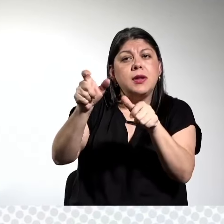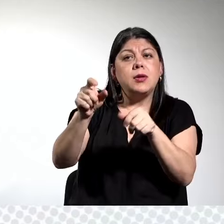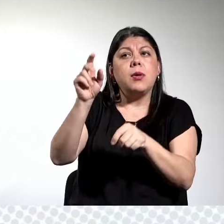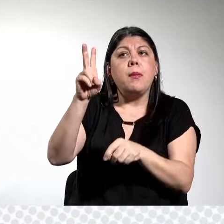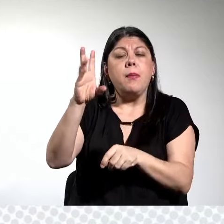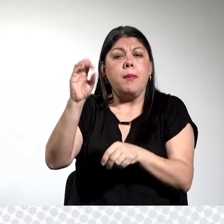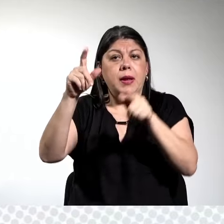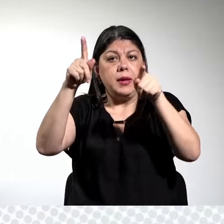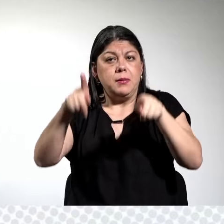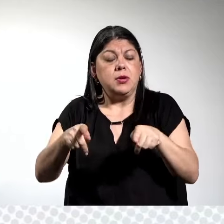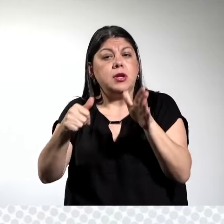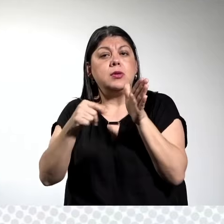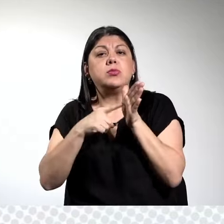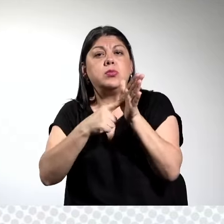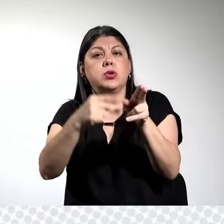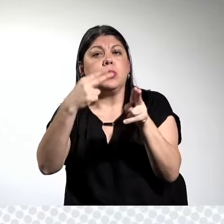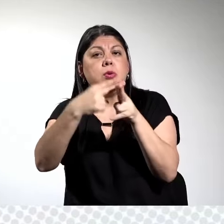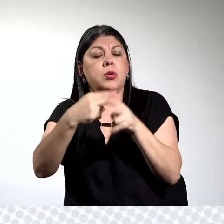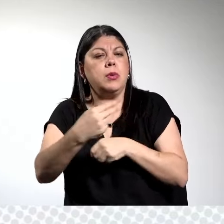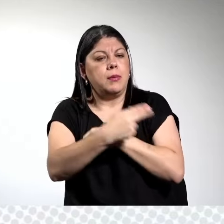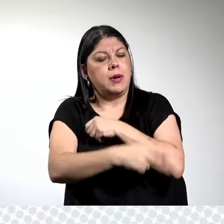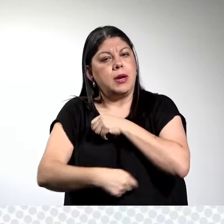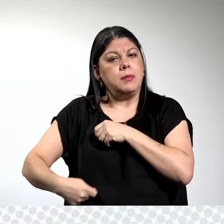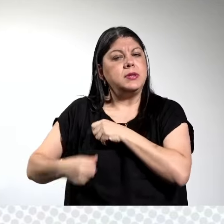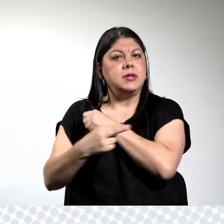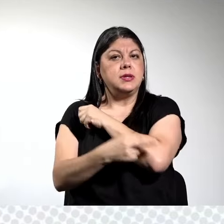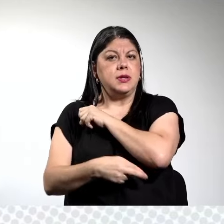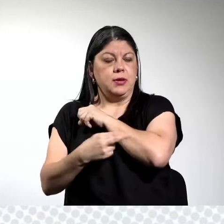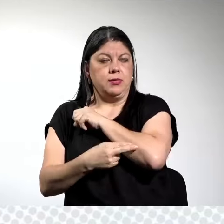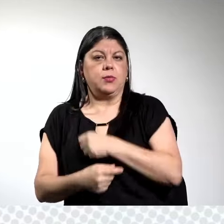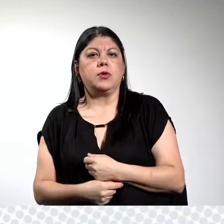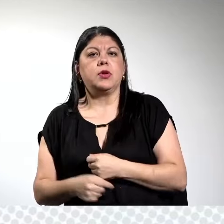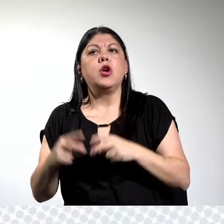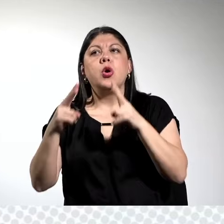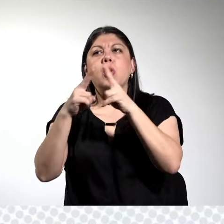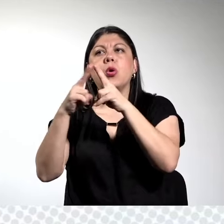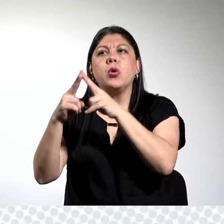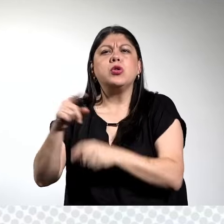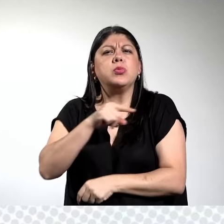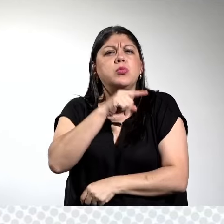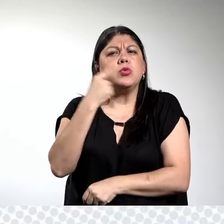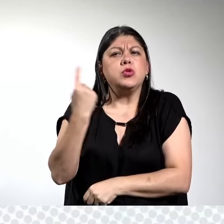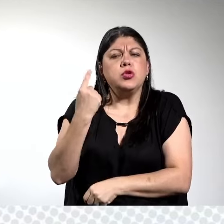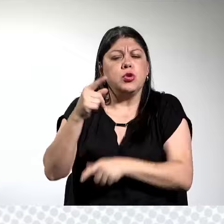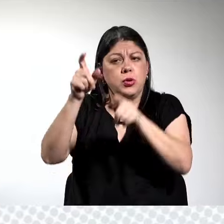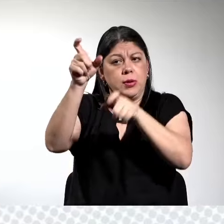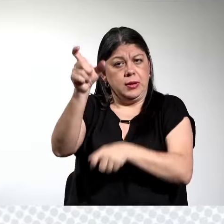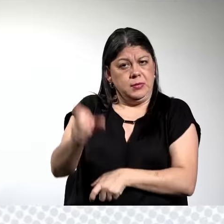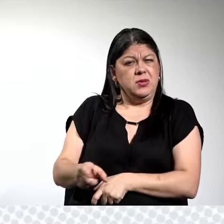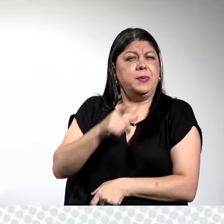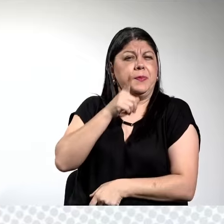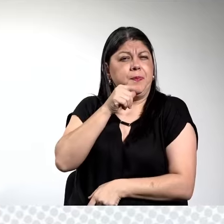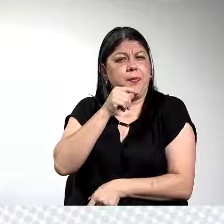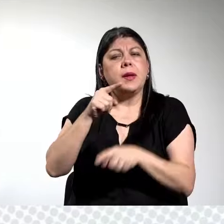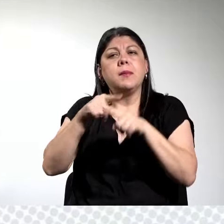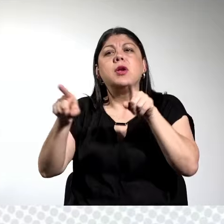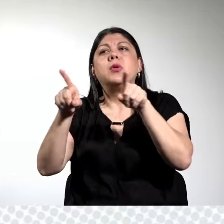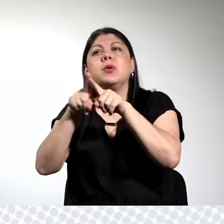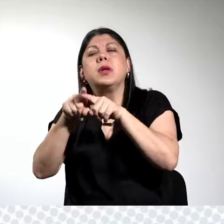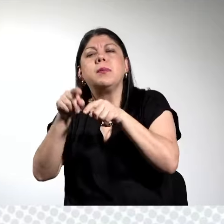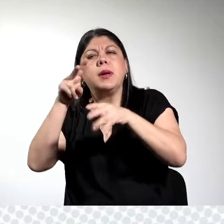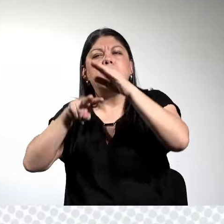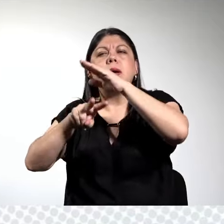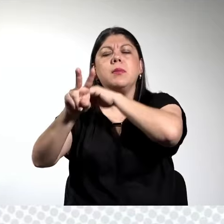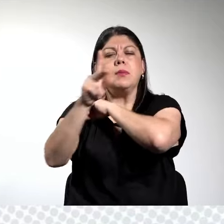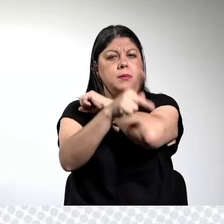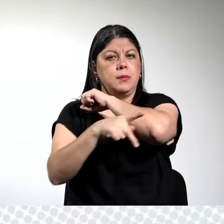que postulan su nombre para alcanzar la presidencia de la República. Conoceremos no solo a las personas, sino también la visión que